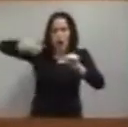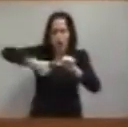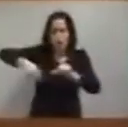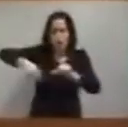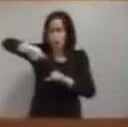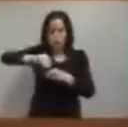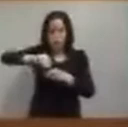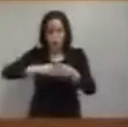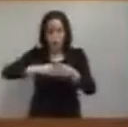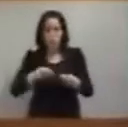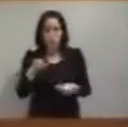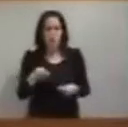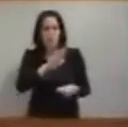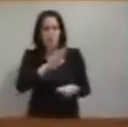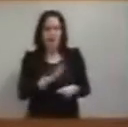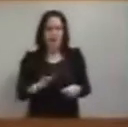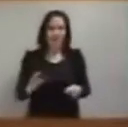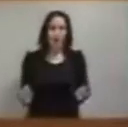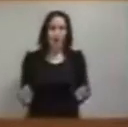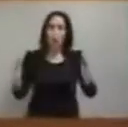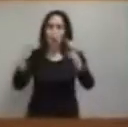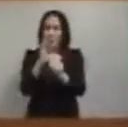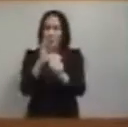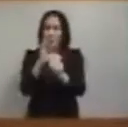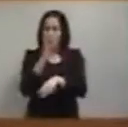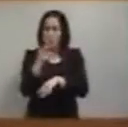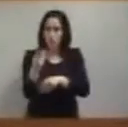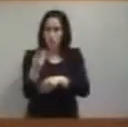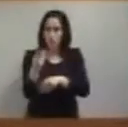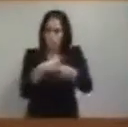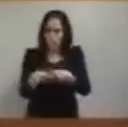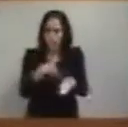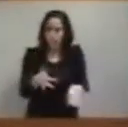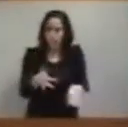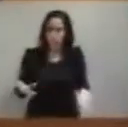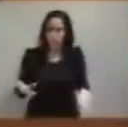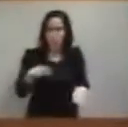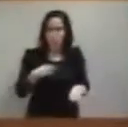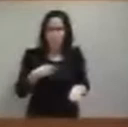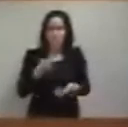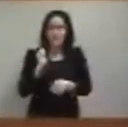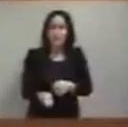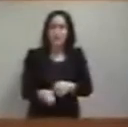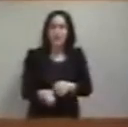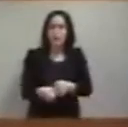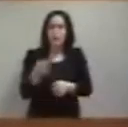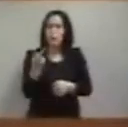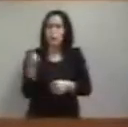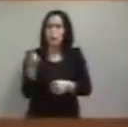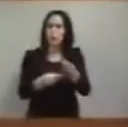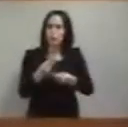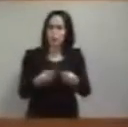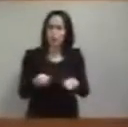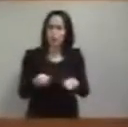Ya digo que parece que hay una coincidencia, porque los dos han usado esa sentencia. En su caso,